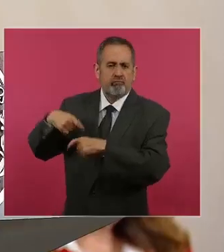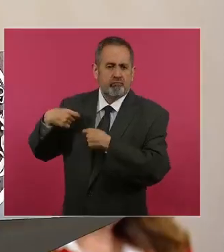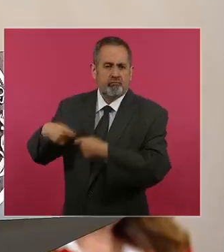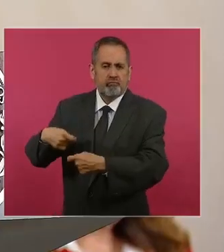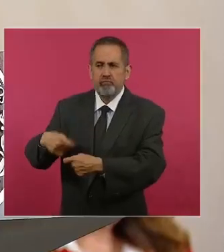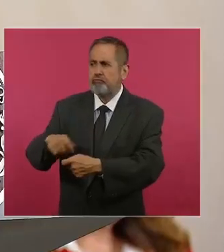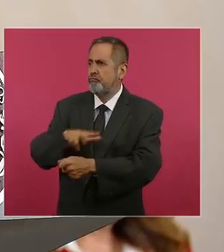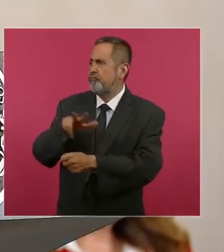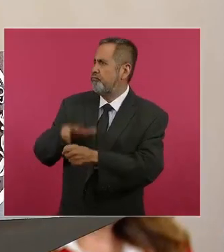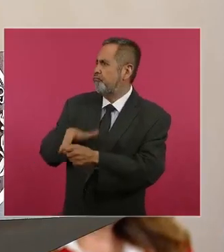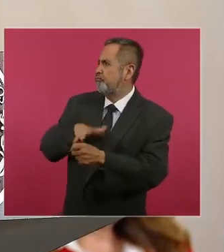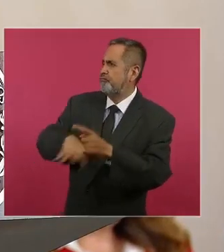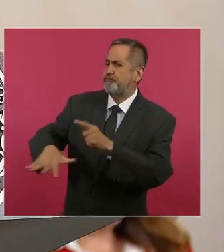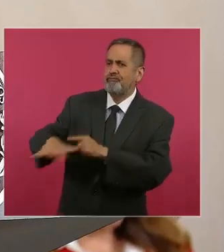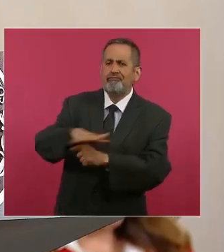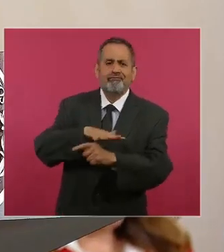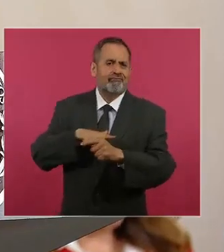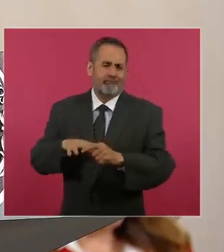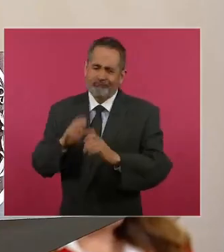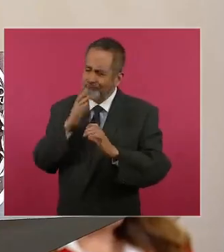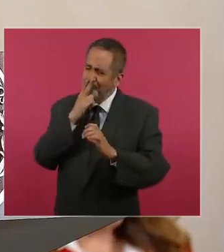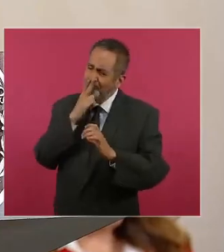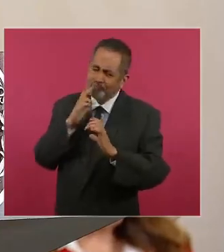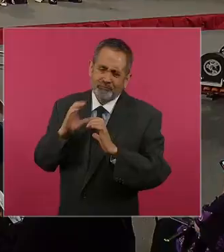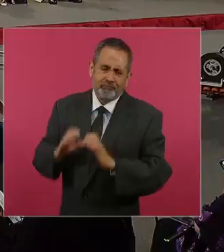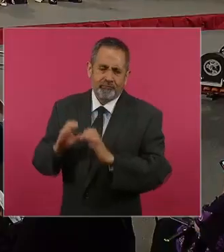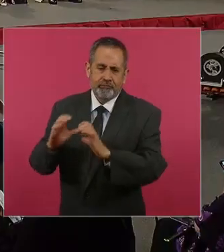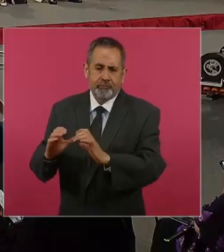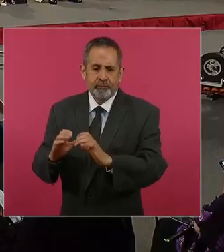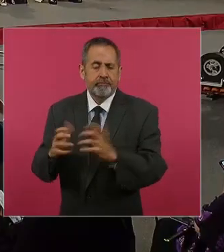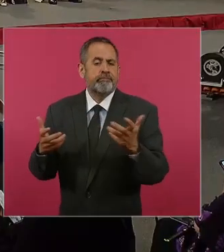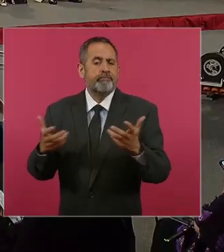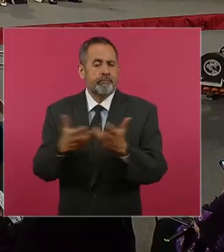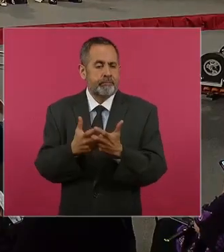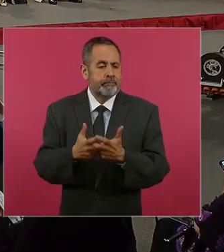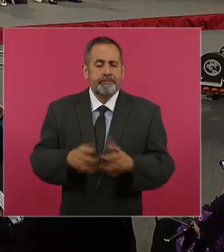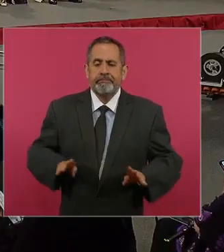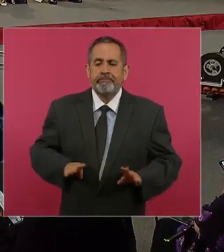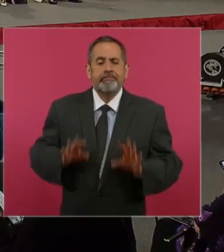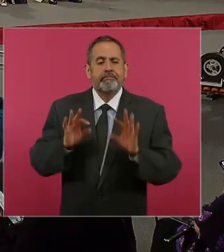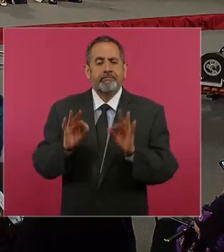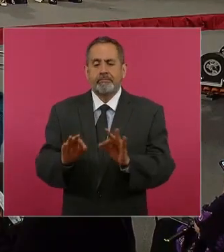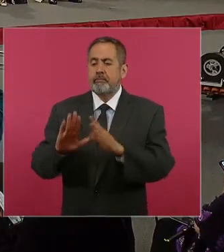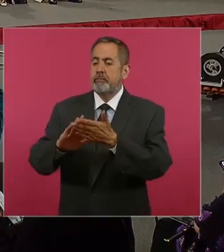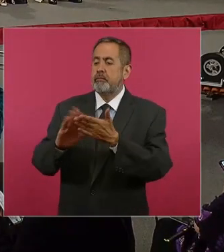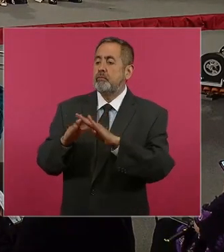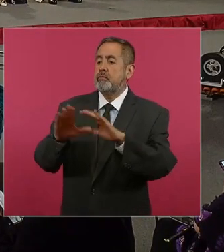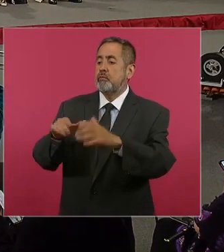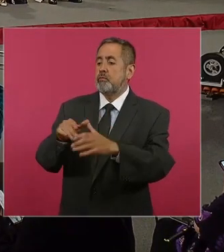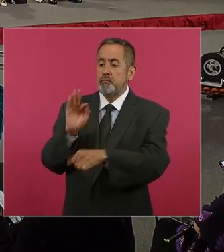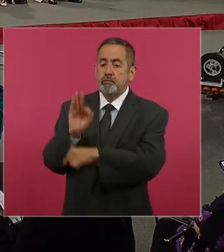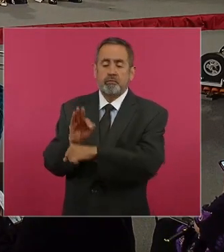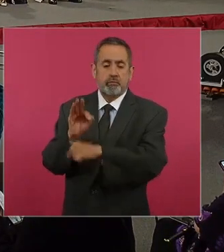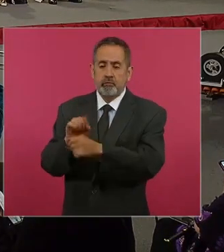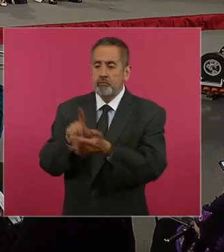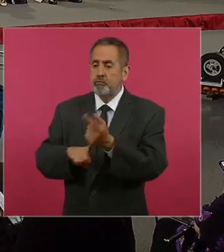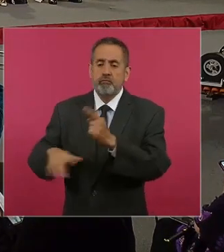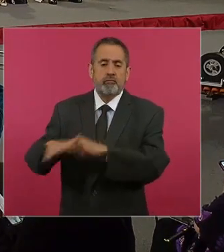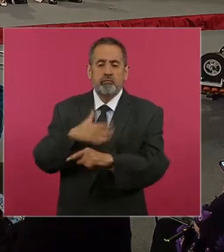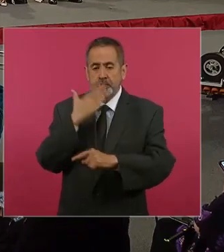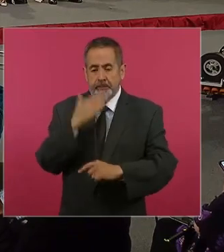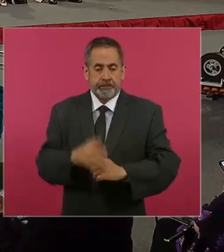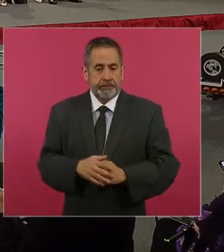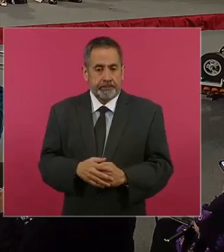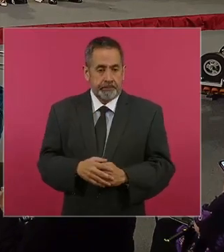por supuesto también incorporando el interés y el bienestar de las comunidades en el entorno. Estos